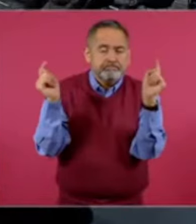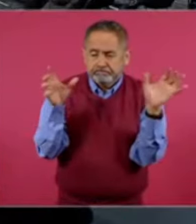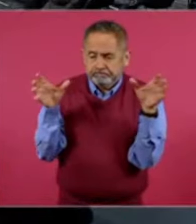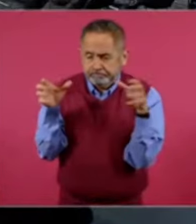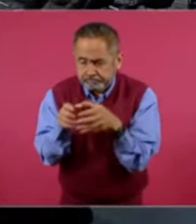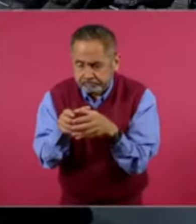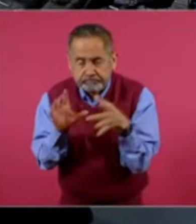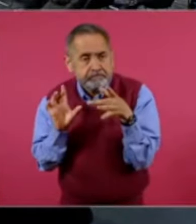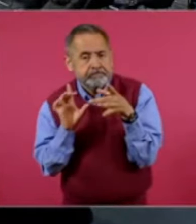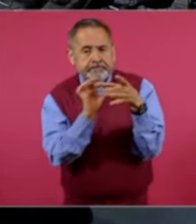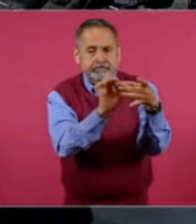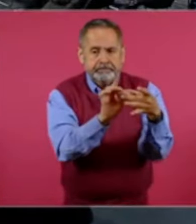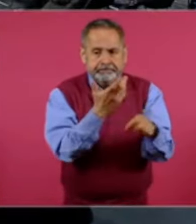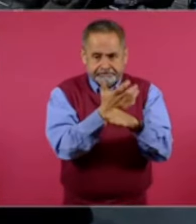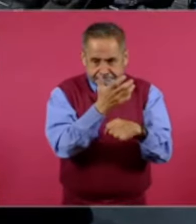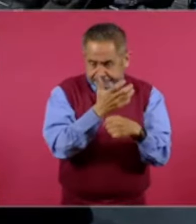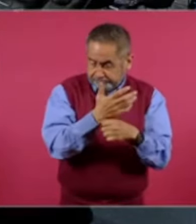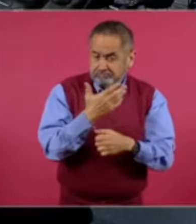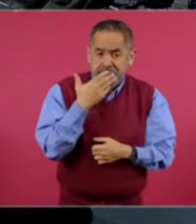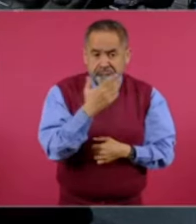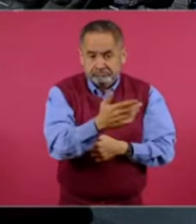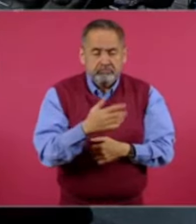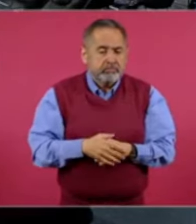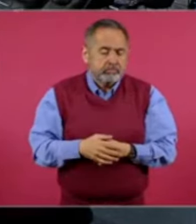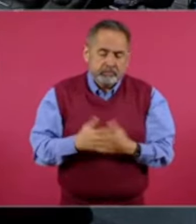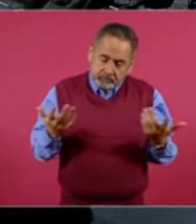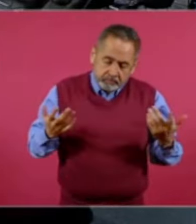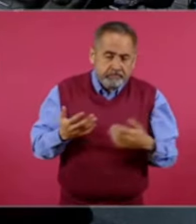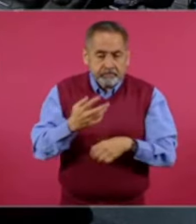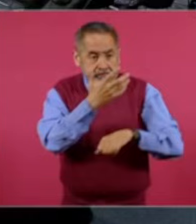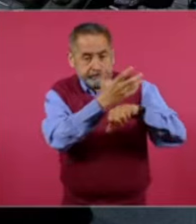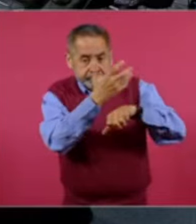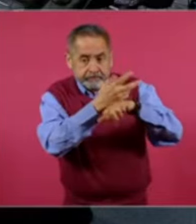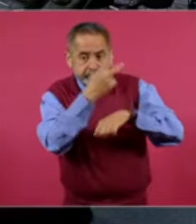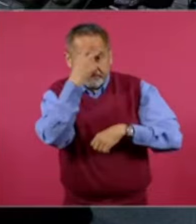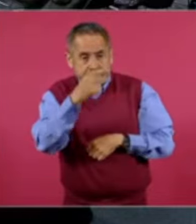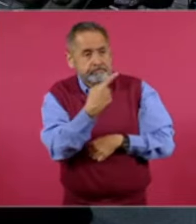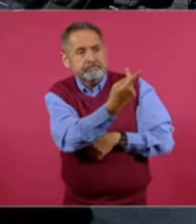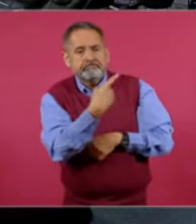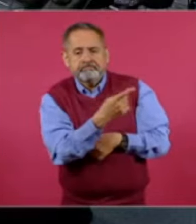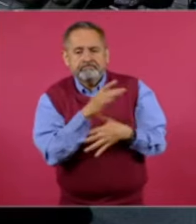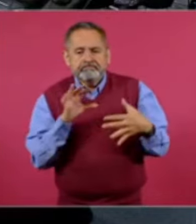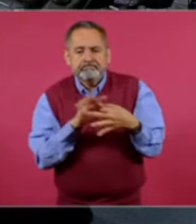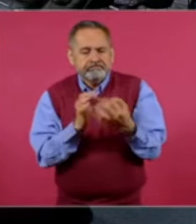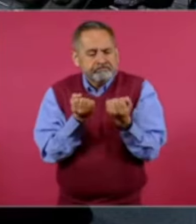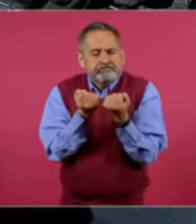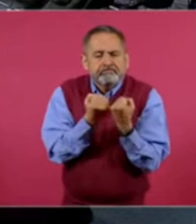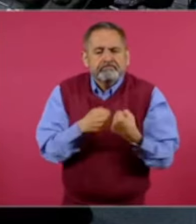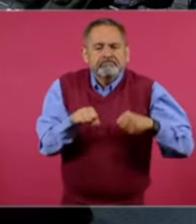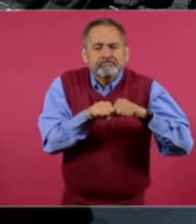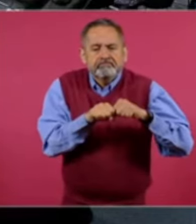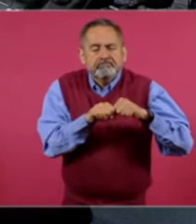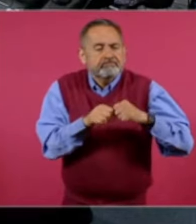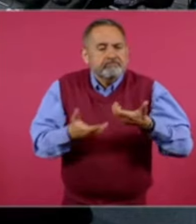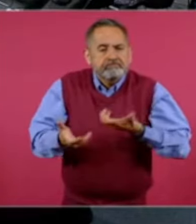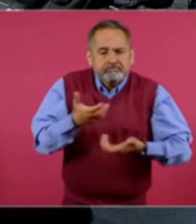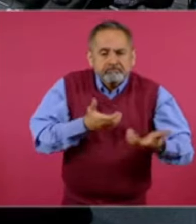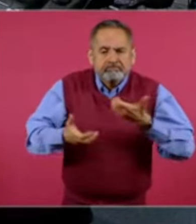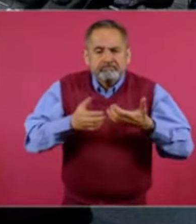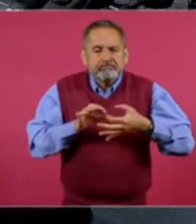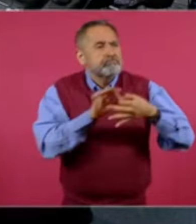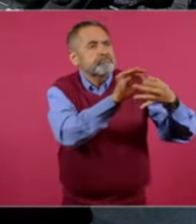con Estados Unidos. Somos el principal socio comercial